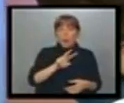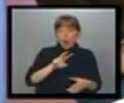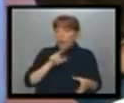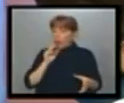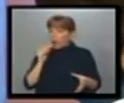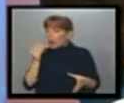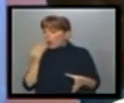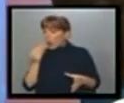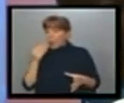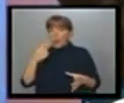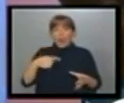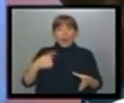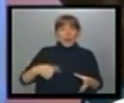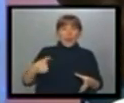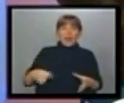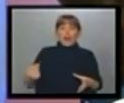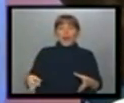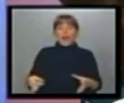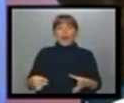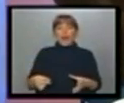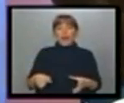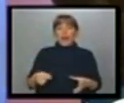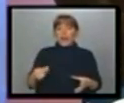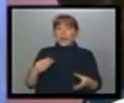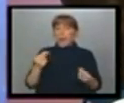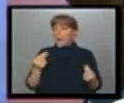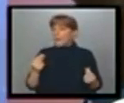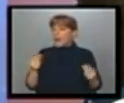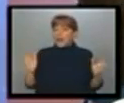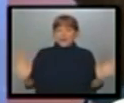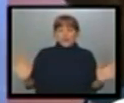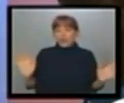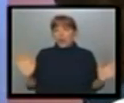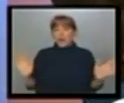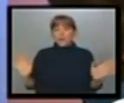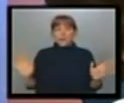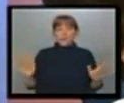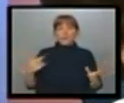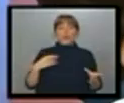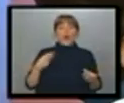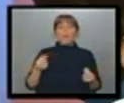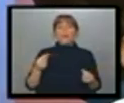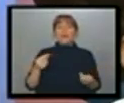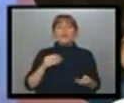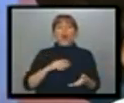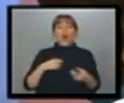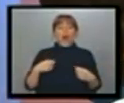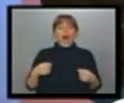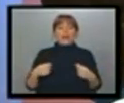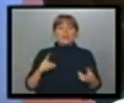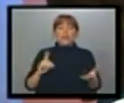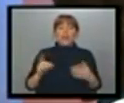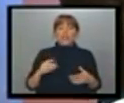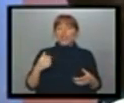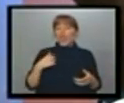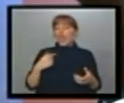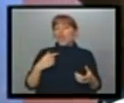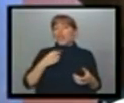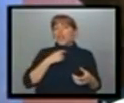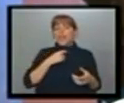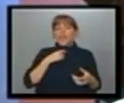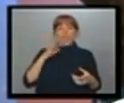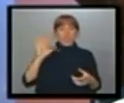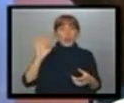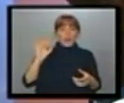un poco lo que vas a hacer con la comida en relación a lo que vas a gastar. Claro. ¿Cuánto quiero gastar? bueno, en el almuerzo me quiero gastar